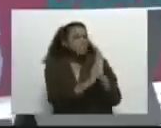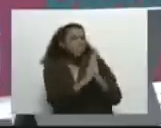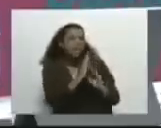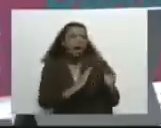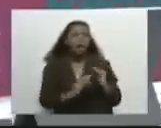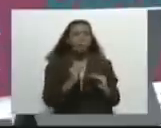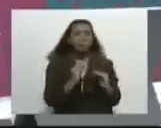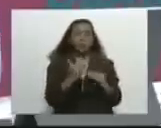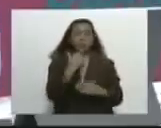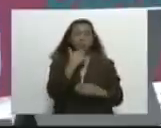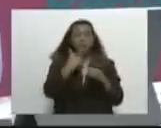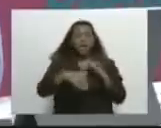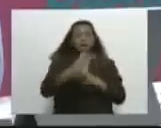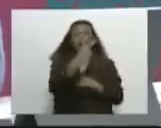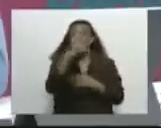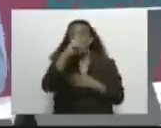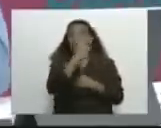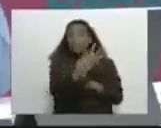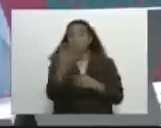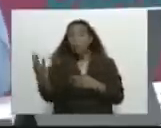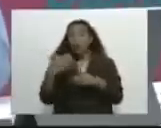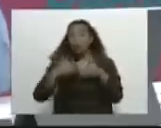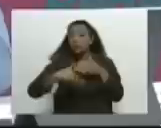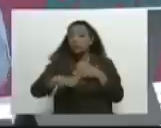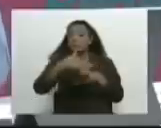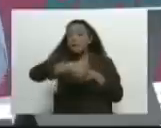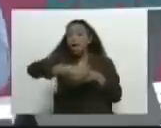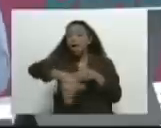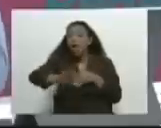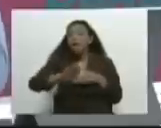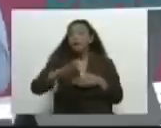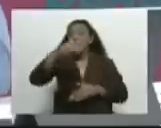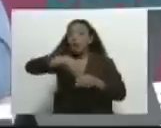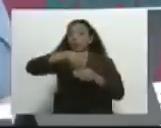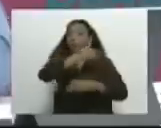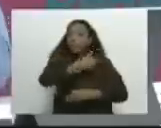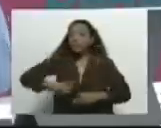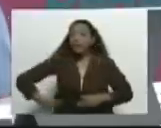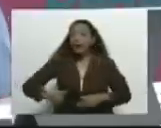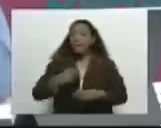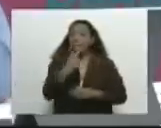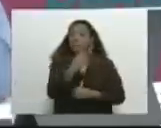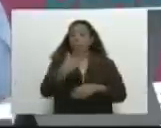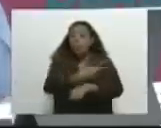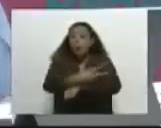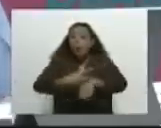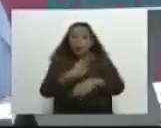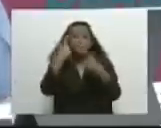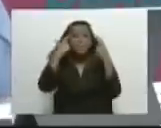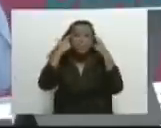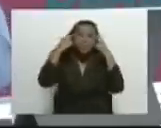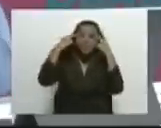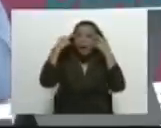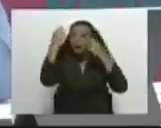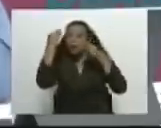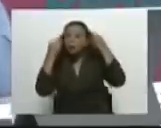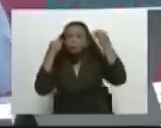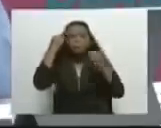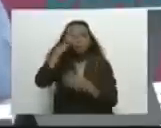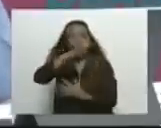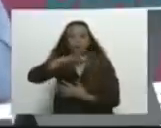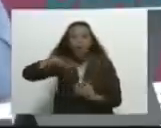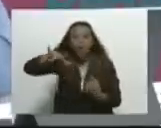Porque se acerca el año 2024 y ellos andan las 24 horas del día haciendo daño,